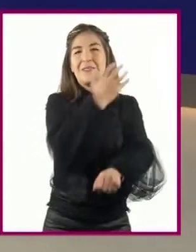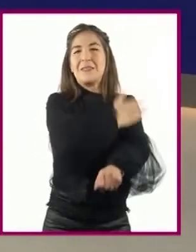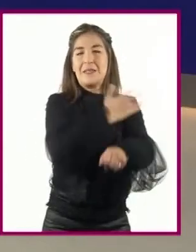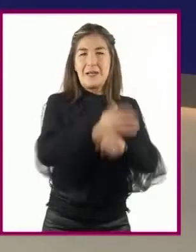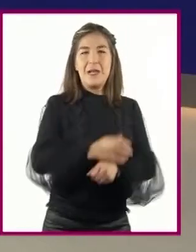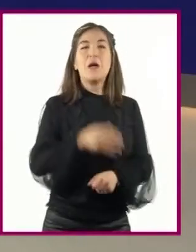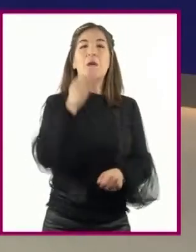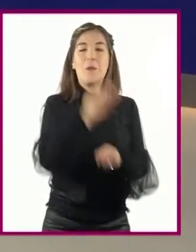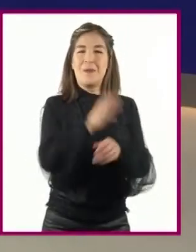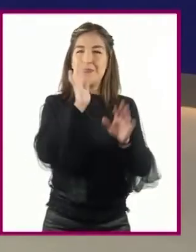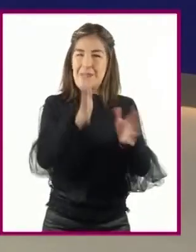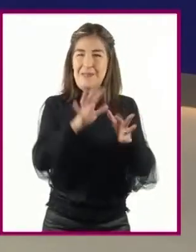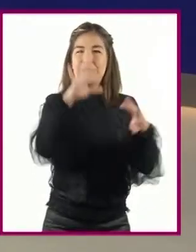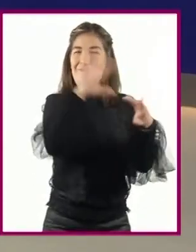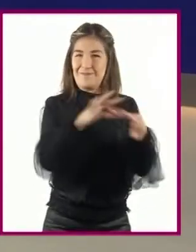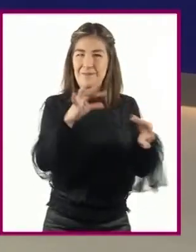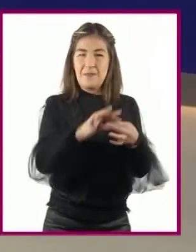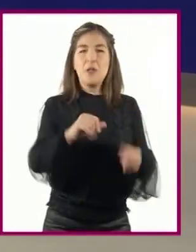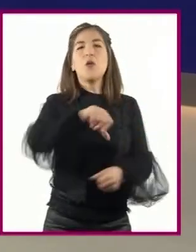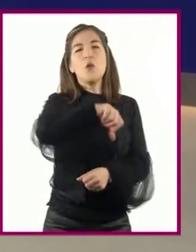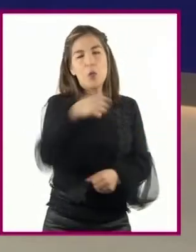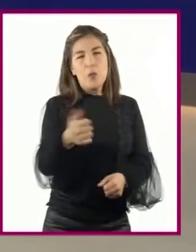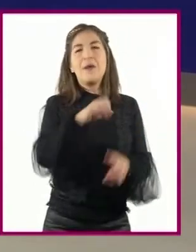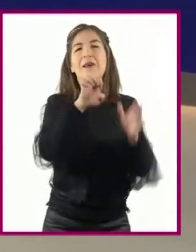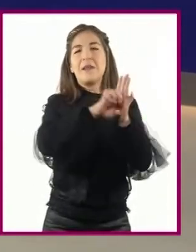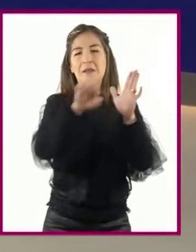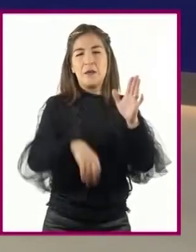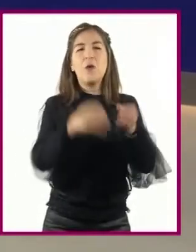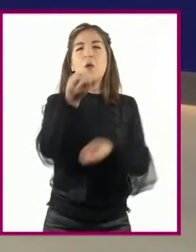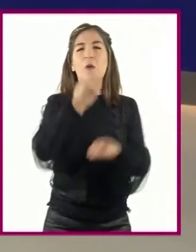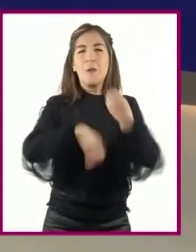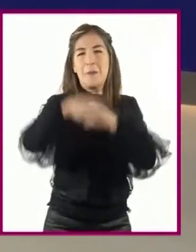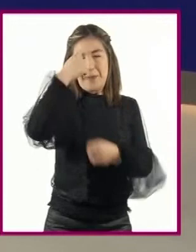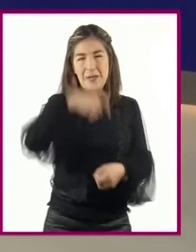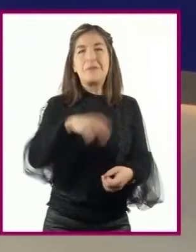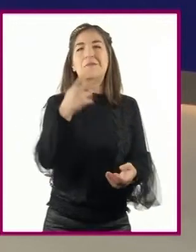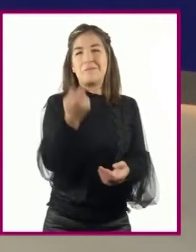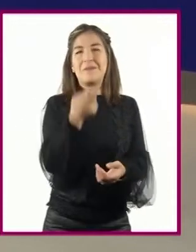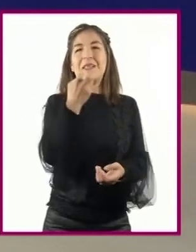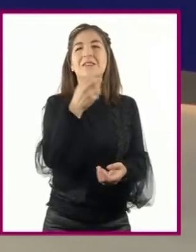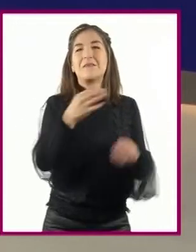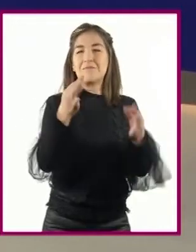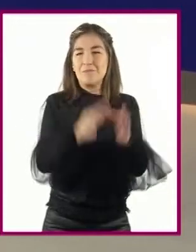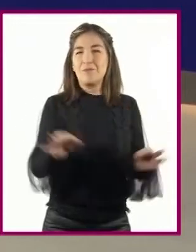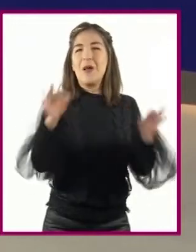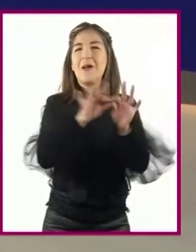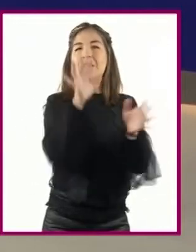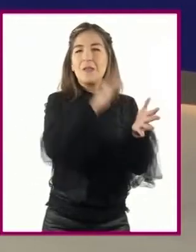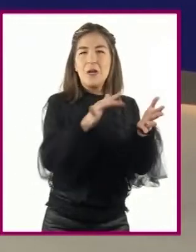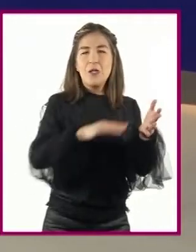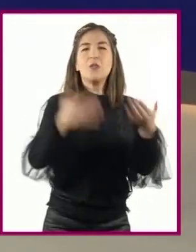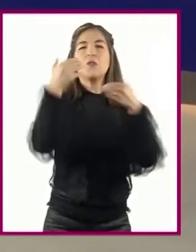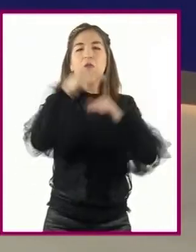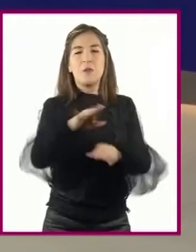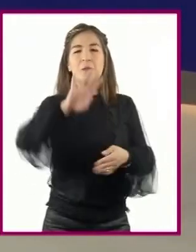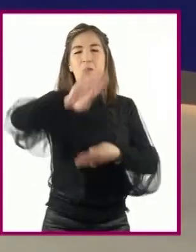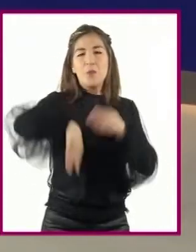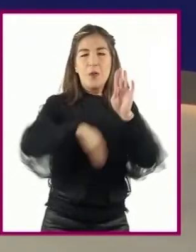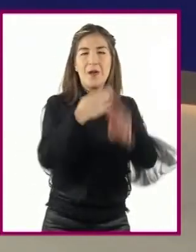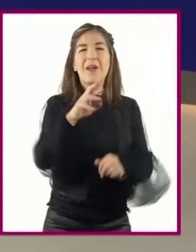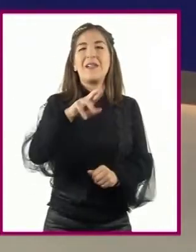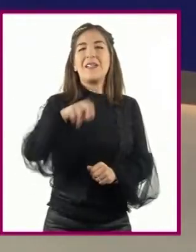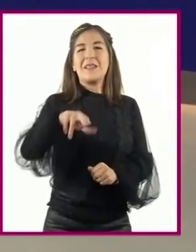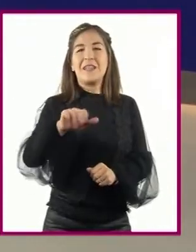de las que ya mencionamos, voy a dar otros ejemplos de obras que valdría la pena leer para adentrarse en el mundo